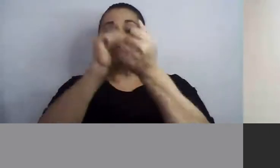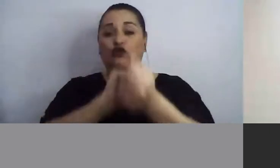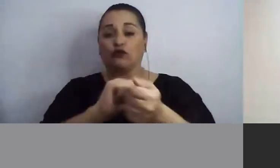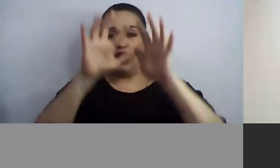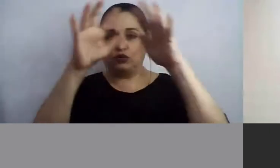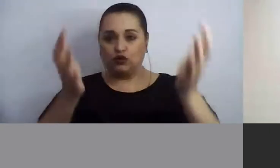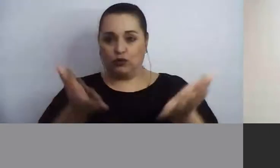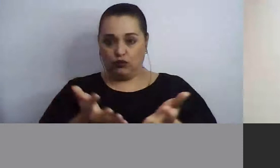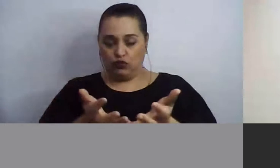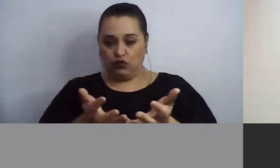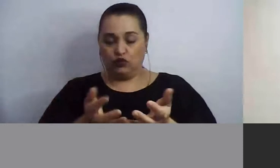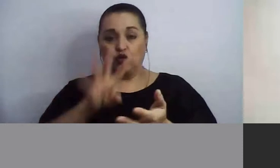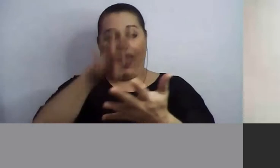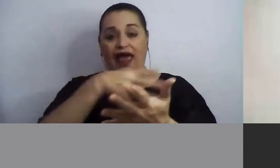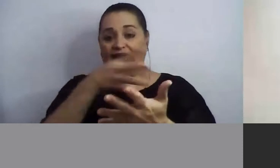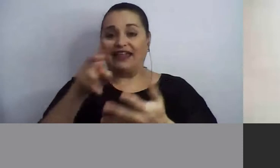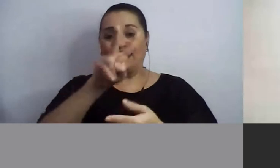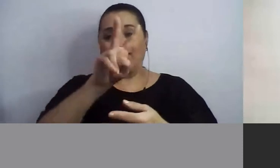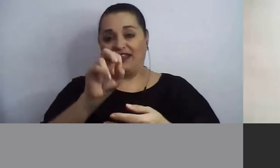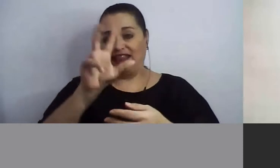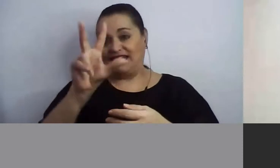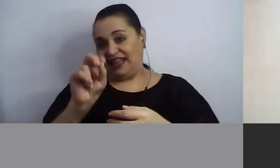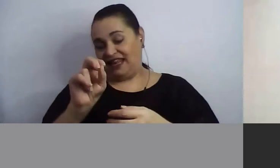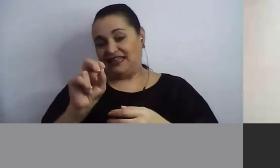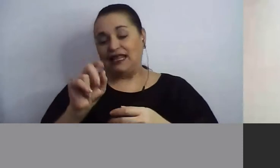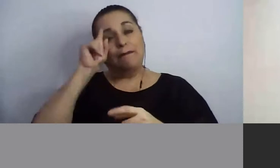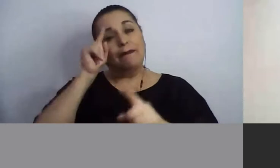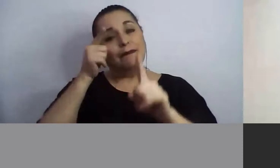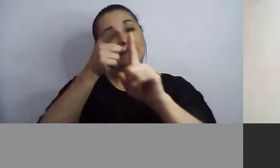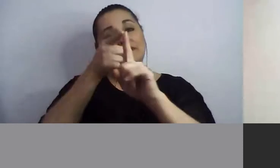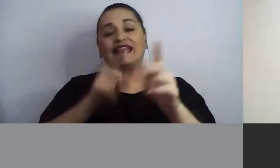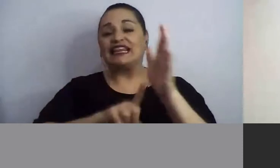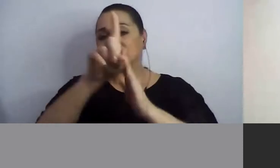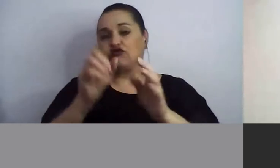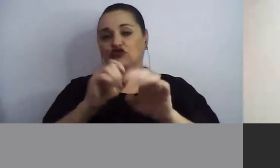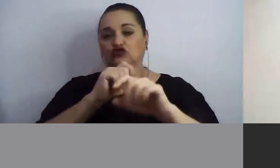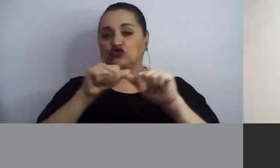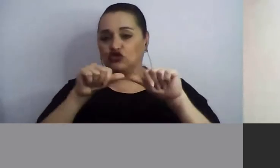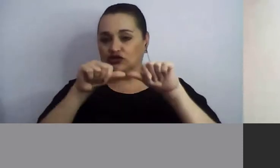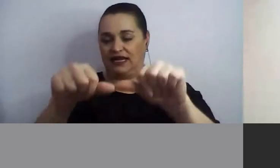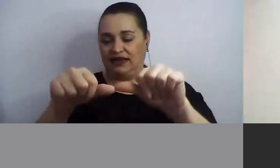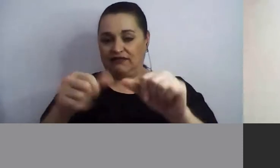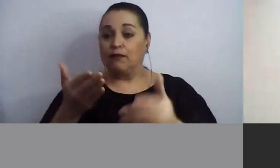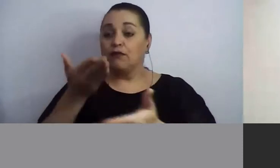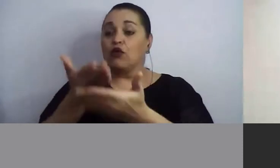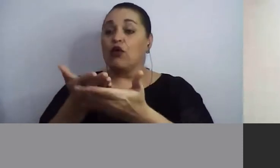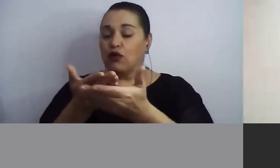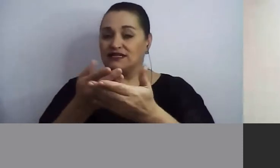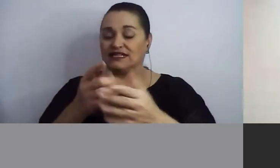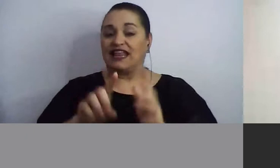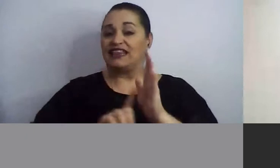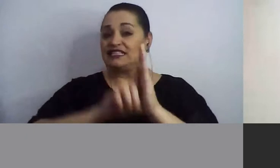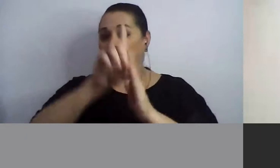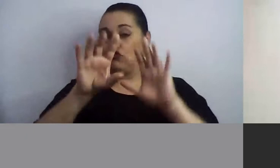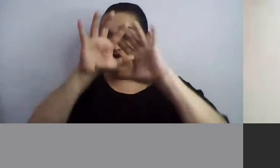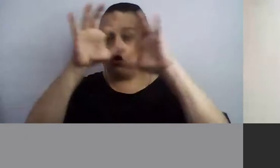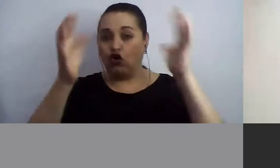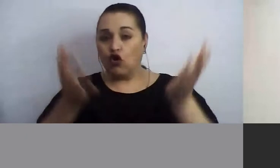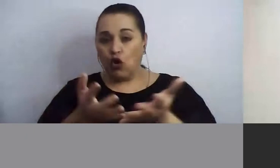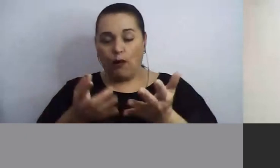Mundo, la Agenda 2030 para el Desarrollo Sostenible, propuesta de desarrollo global que